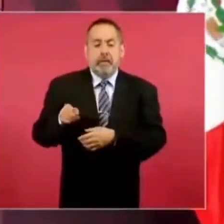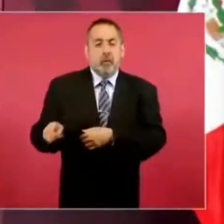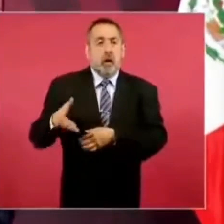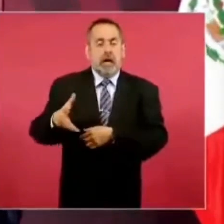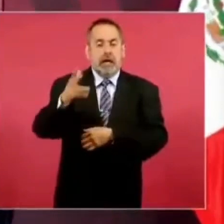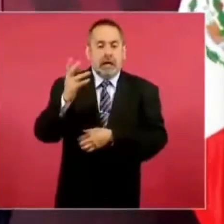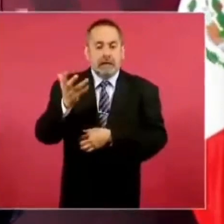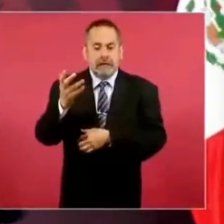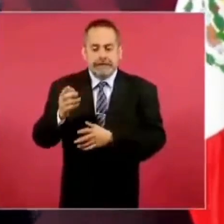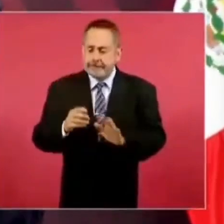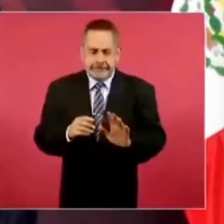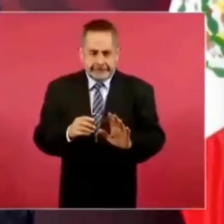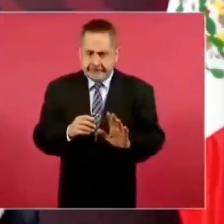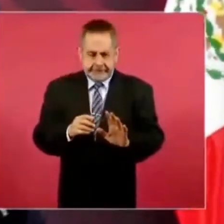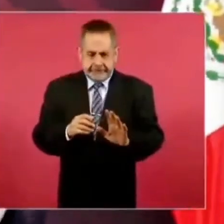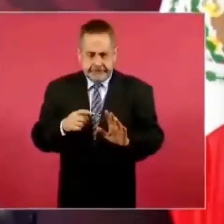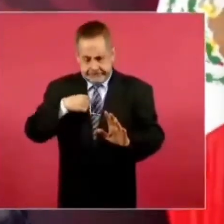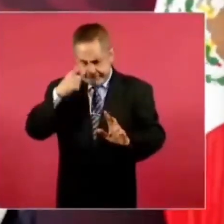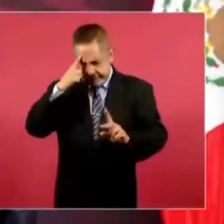recursos más allá